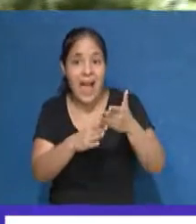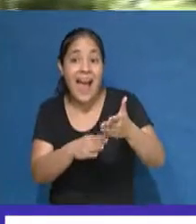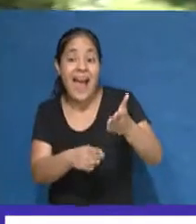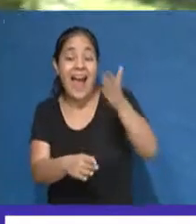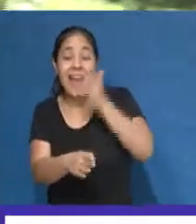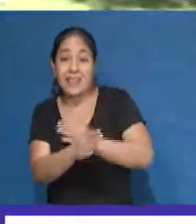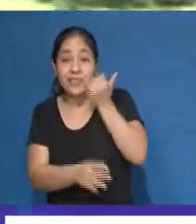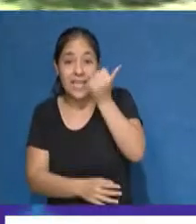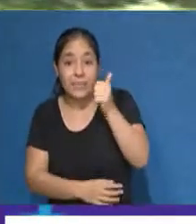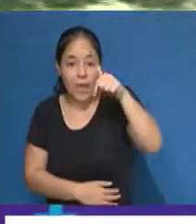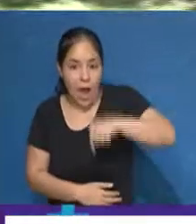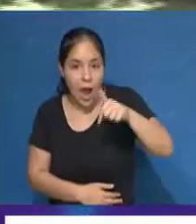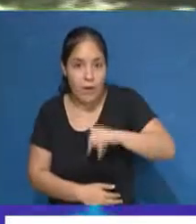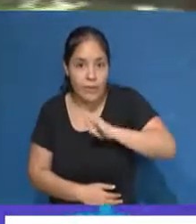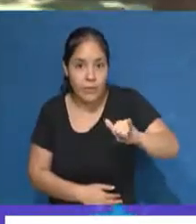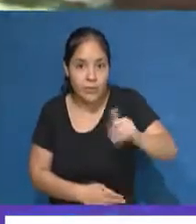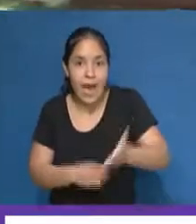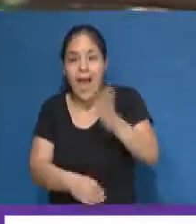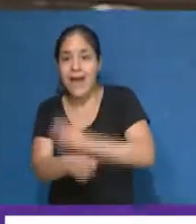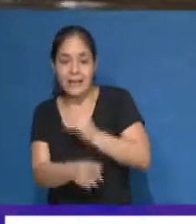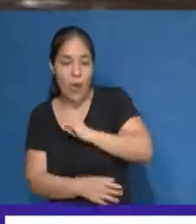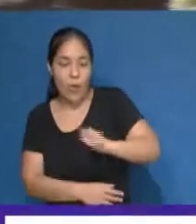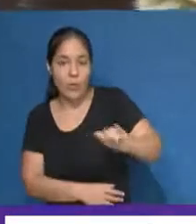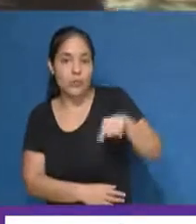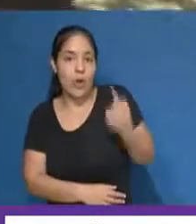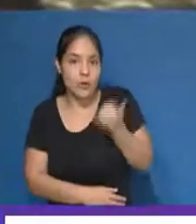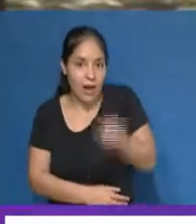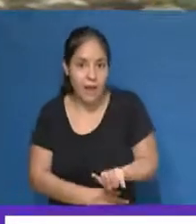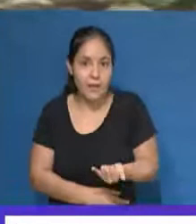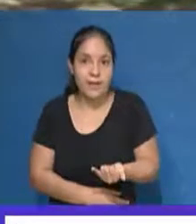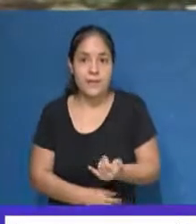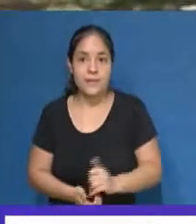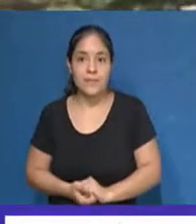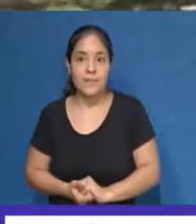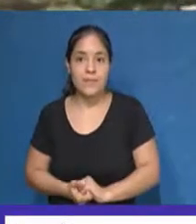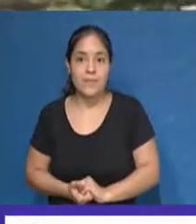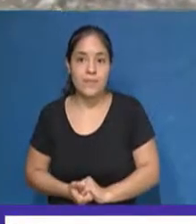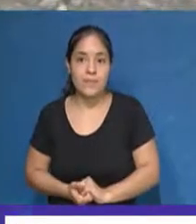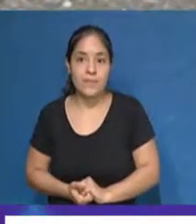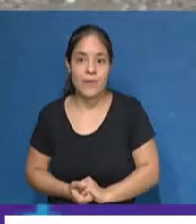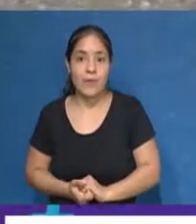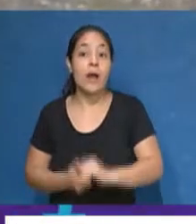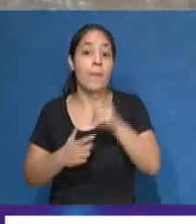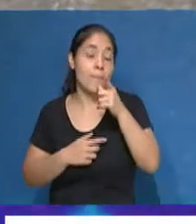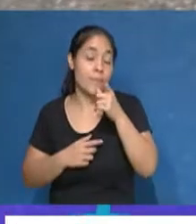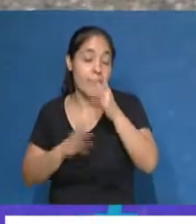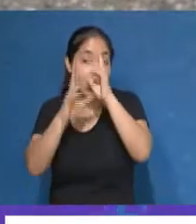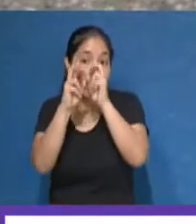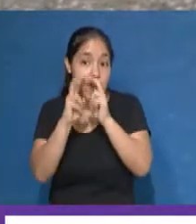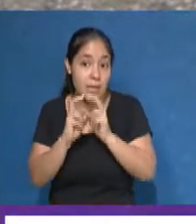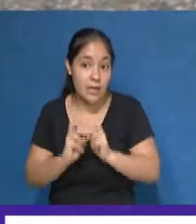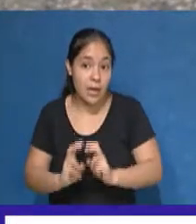denuncia penal. A la denuncia penal. O sea que la iglesia no denunció el hecho. Lo sabe, claro. Bueno, no, estaba investigando